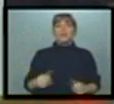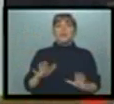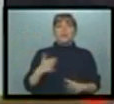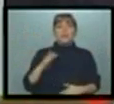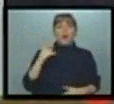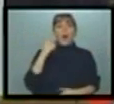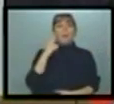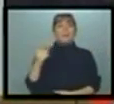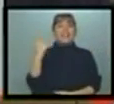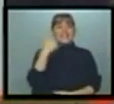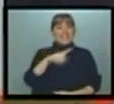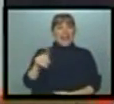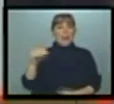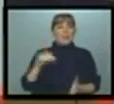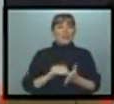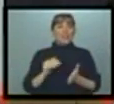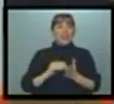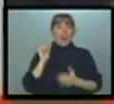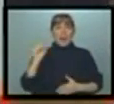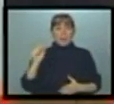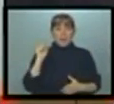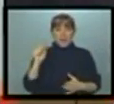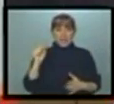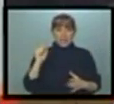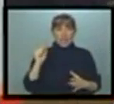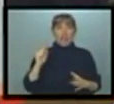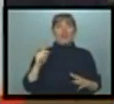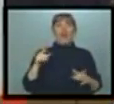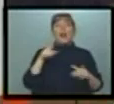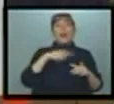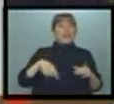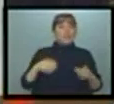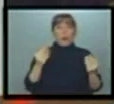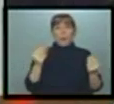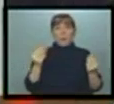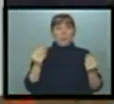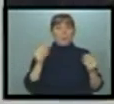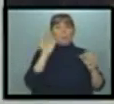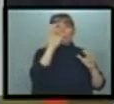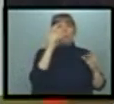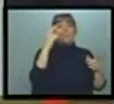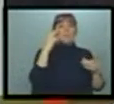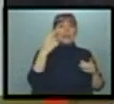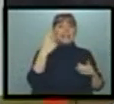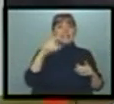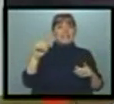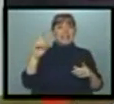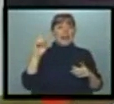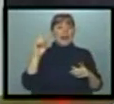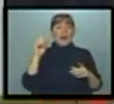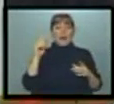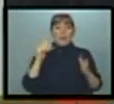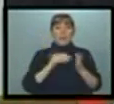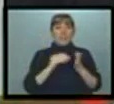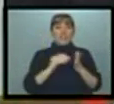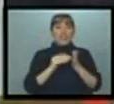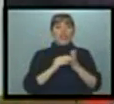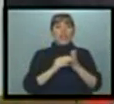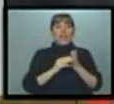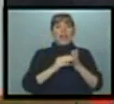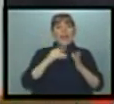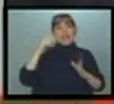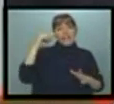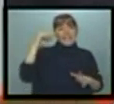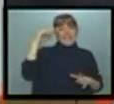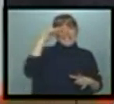millones de pesos que se va a repartir en 7 provincias que son las que tienen la producción de tabaco en la Argentina. La más importante es